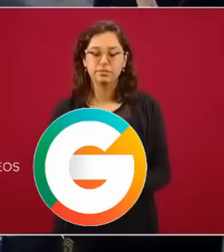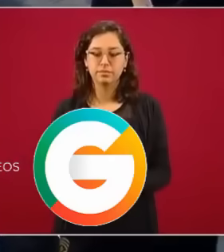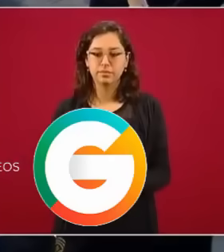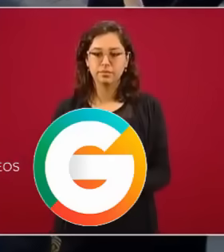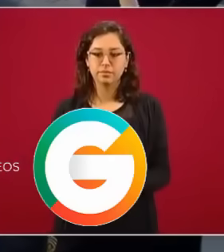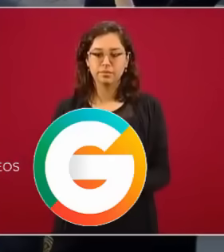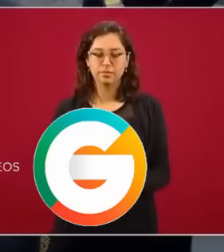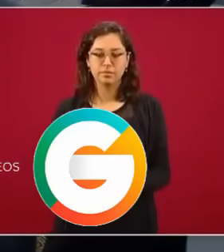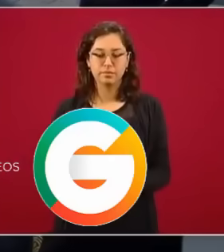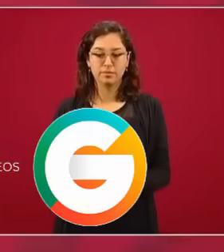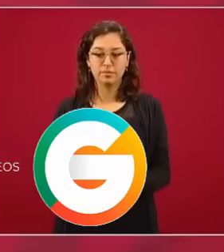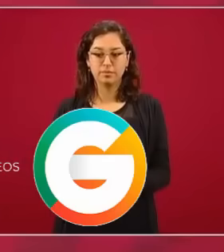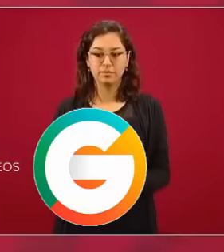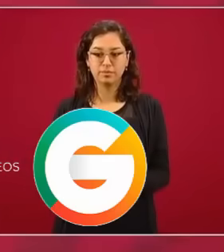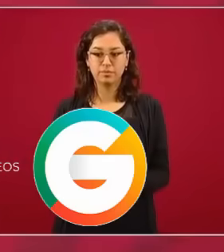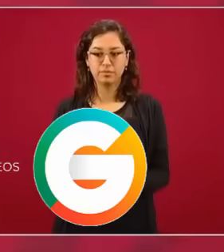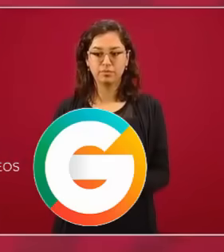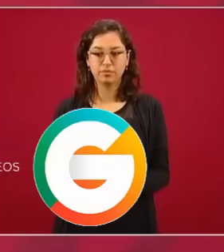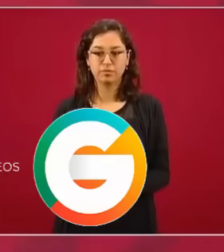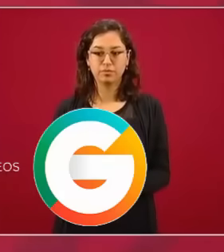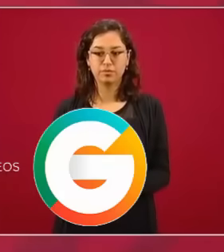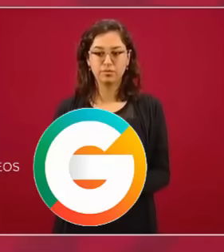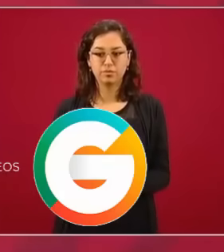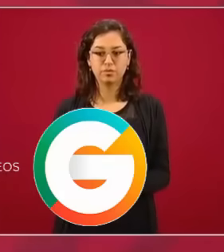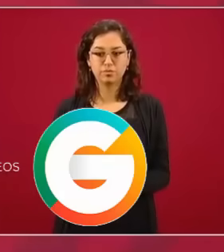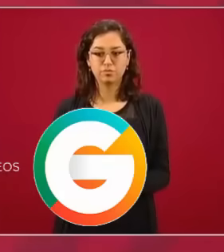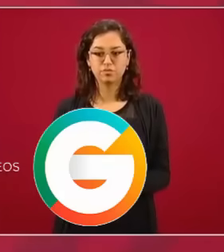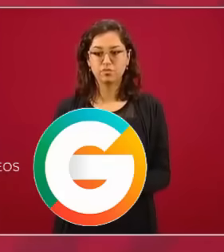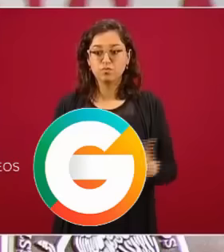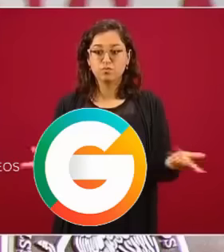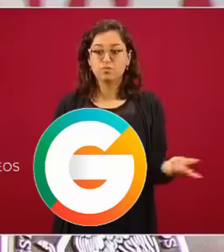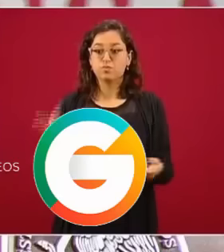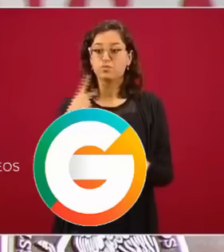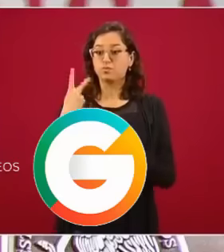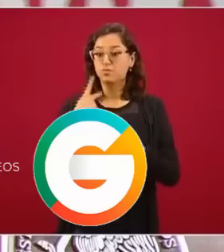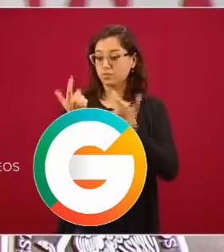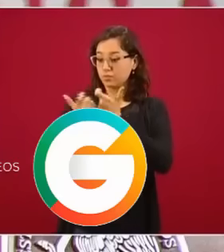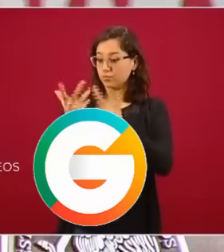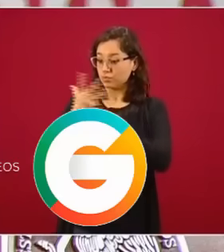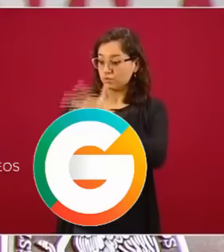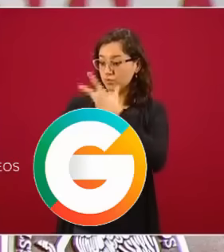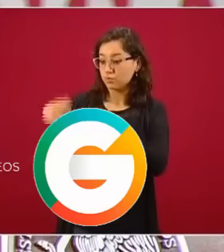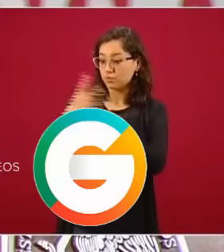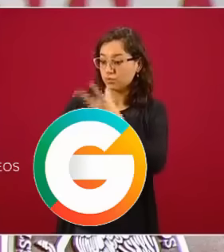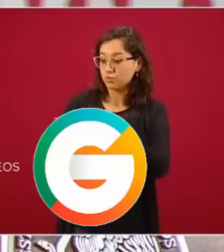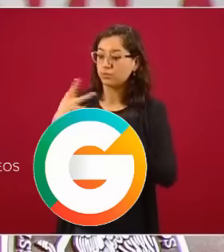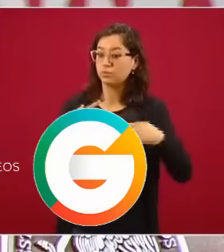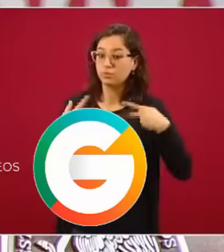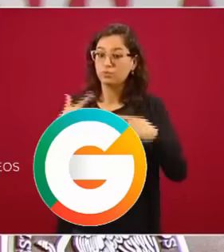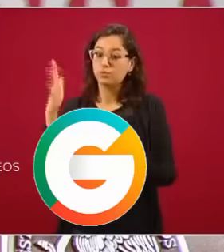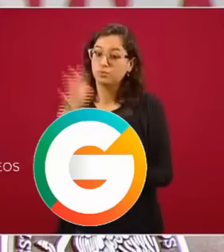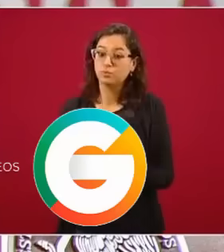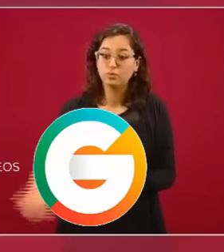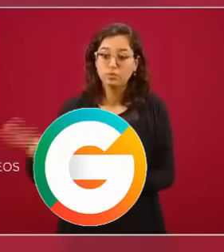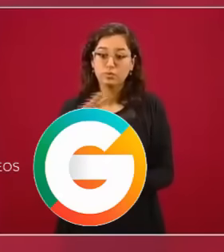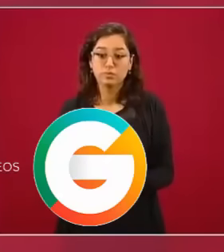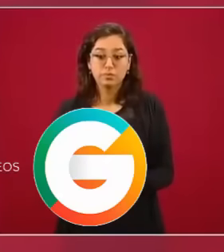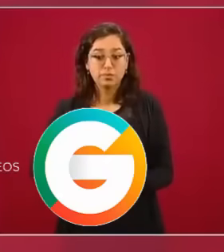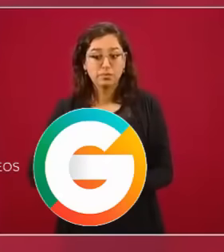Y tenemos que mantener la misma política económica y la misma política de bienestar,